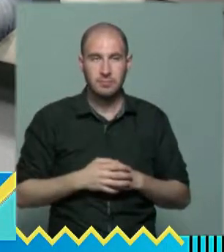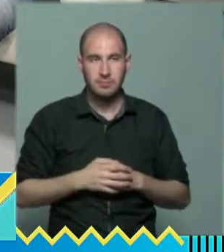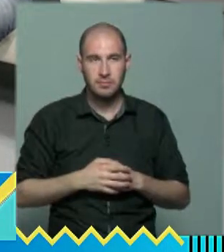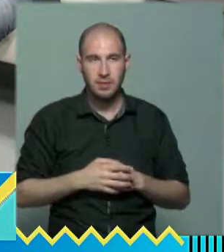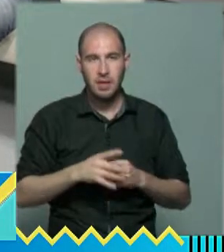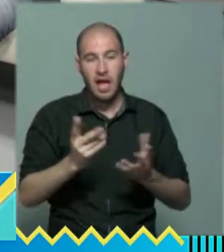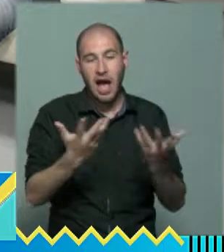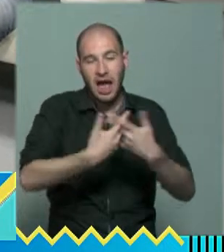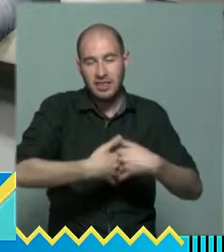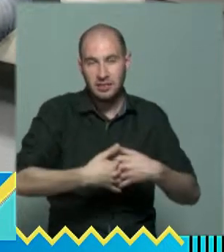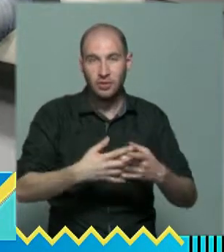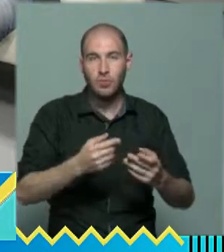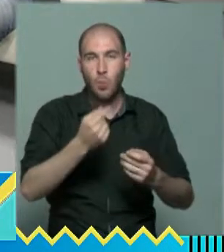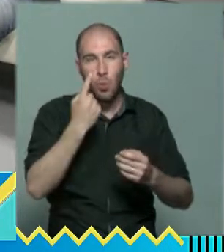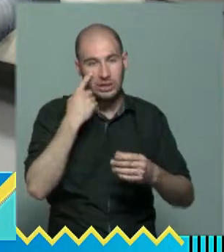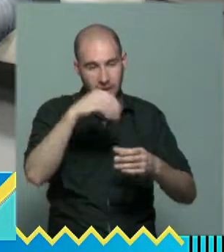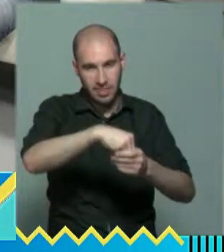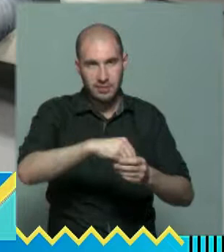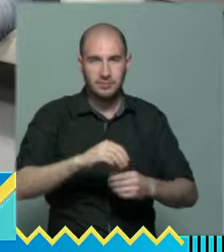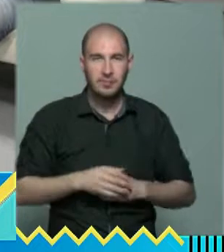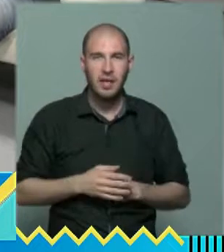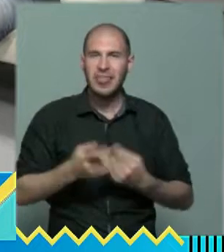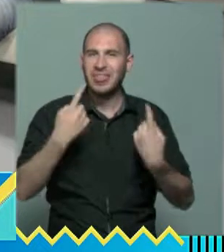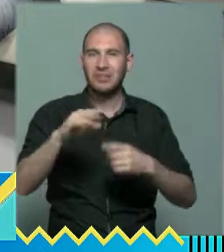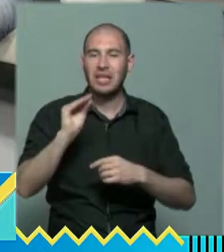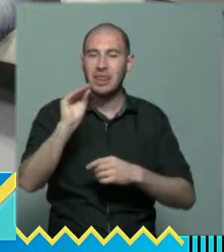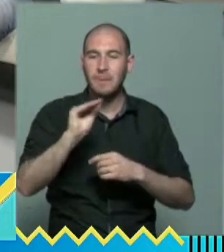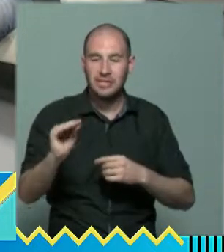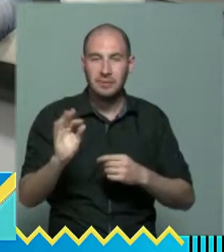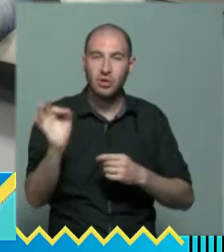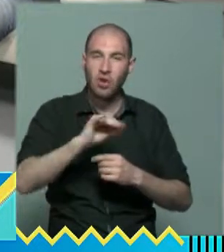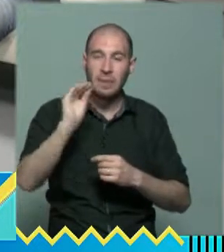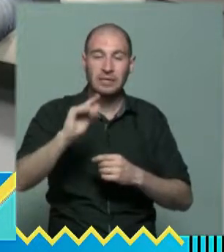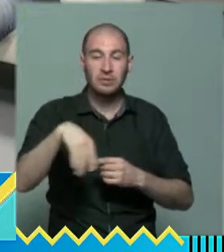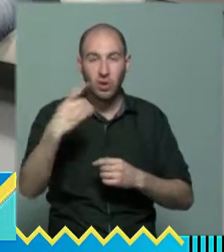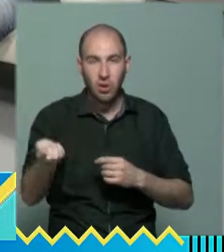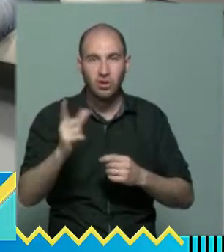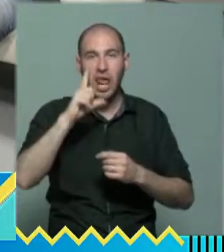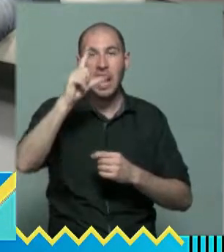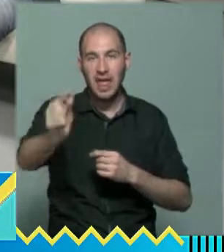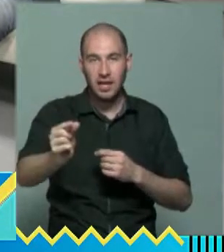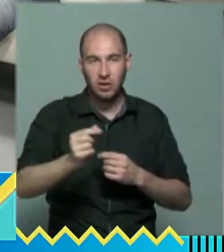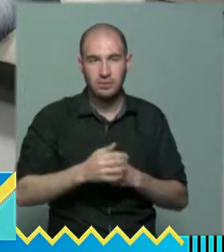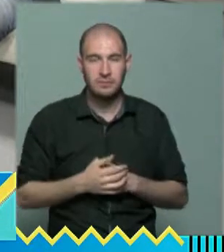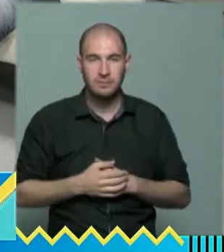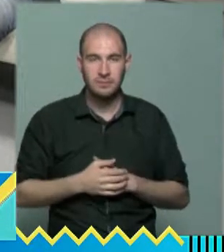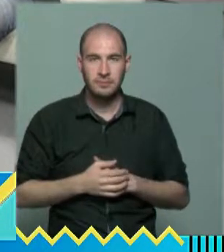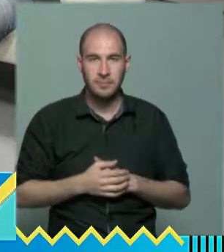lo integran a municipios, a los departamentos o a otros departamentos más alejados